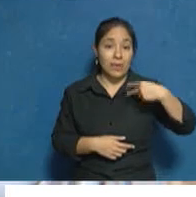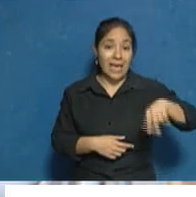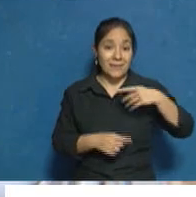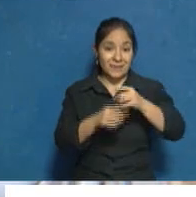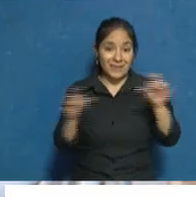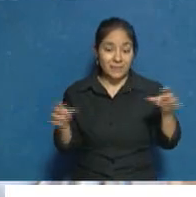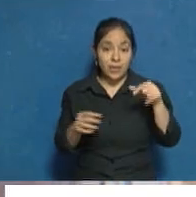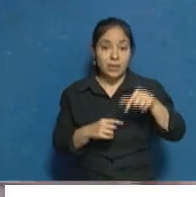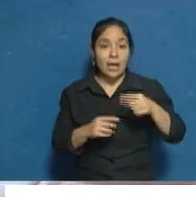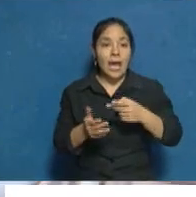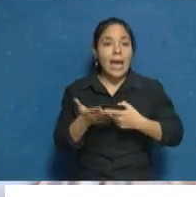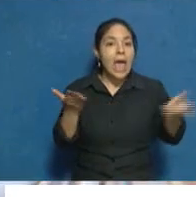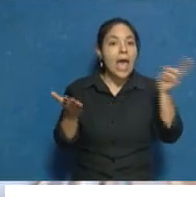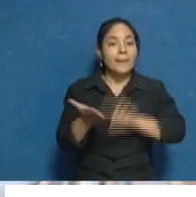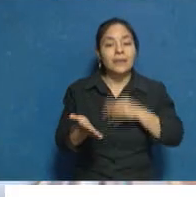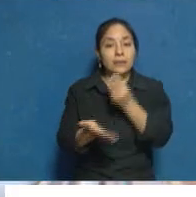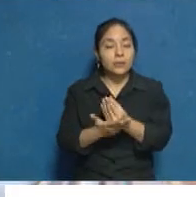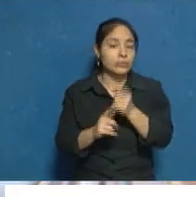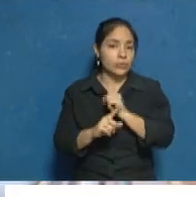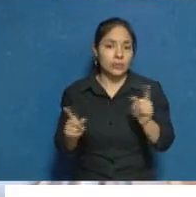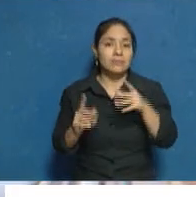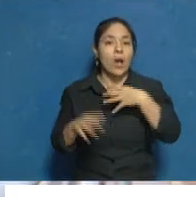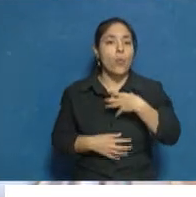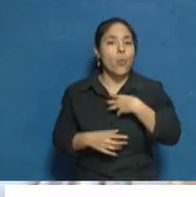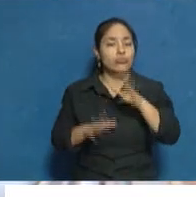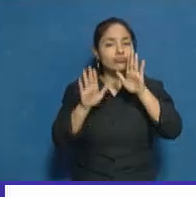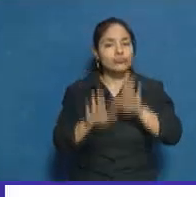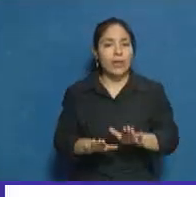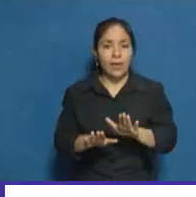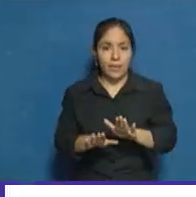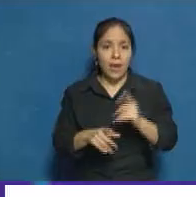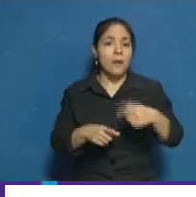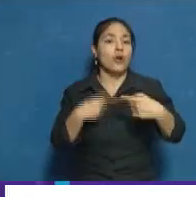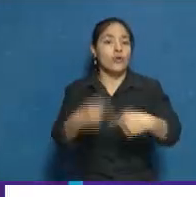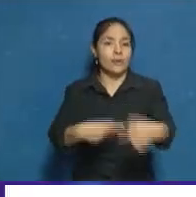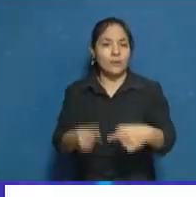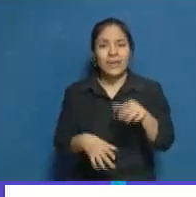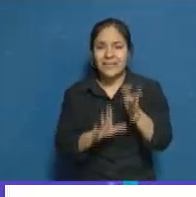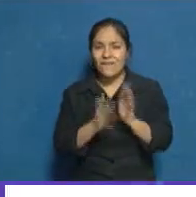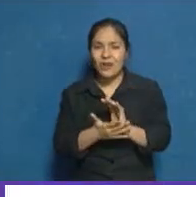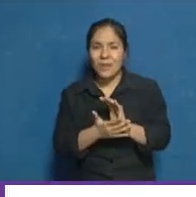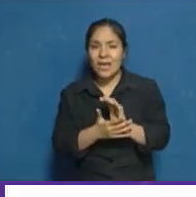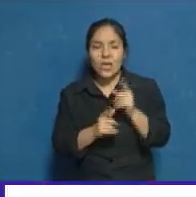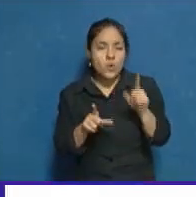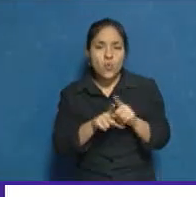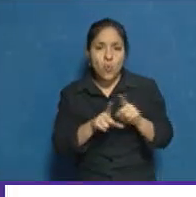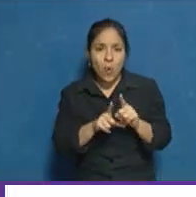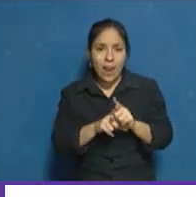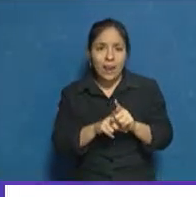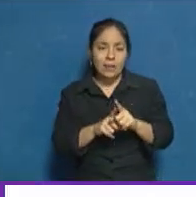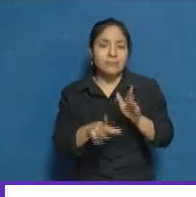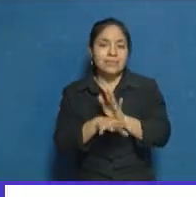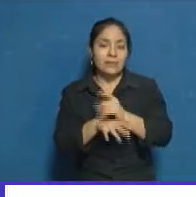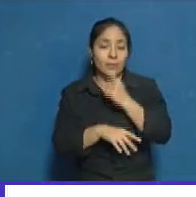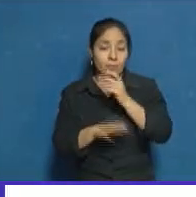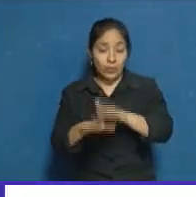que los chicos no iban a repetir, sino que iban a permanecer en el curso. ¿Esta metodología, esta forma de llamarlo, se va a seguir denominando de la misma forma? Es decir, que